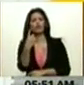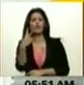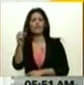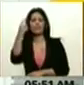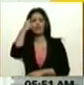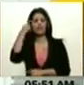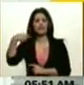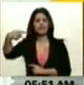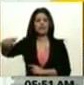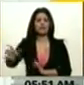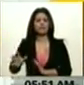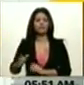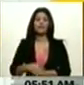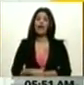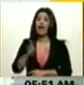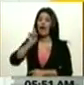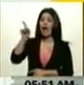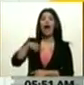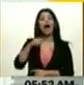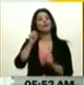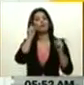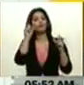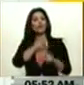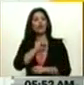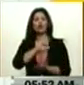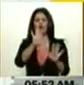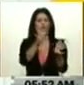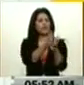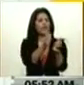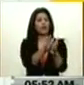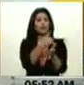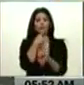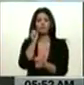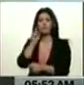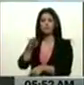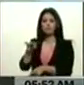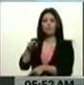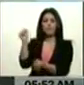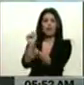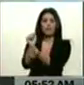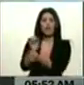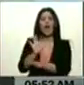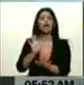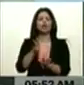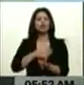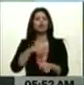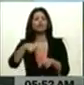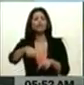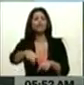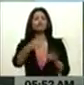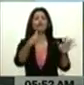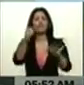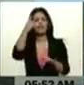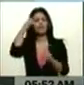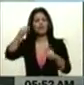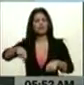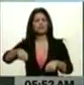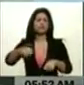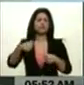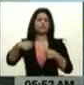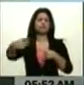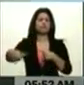Empezaron a ver lo de la operación Gorgojo. No, no, nosotros en 90 a 120 días elevamos el abastecimiento. Empiezan a temblar las paticas.